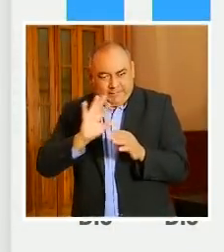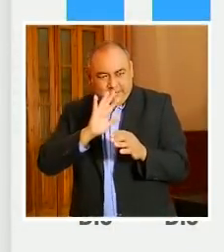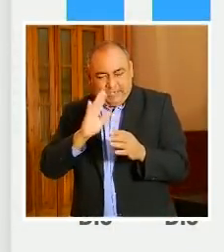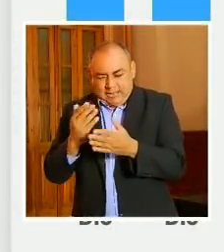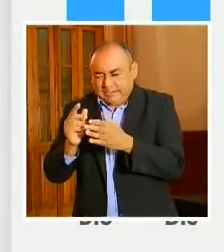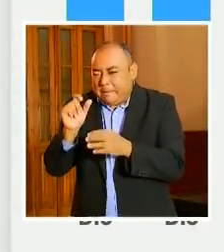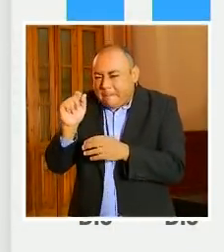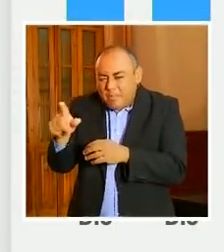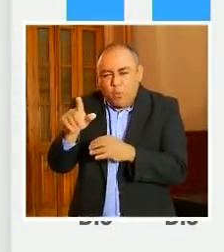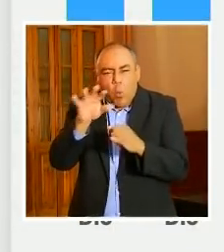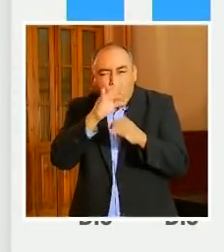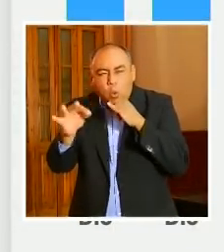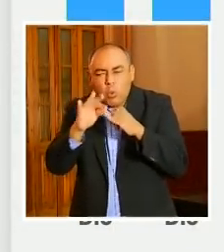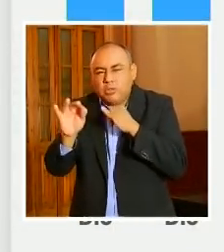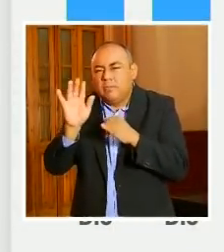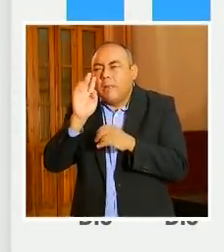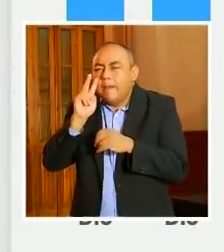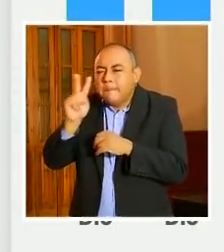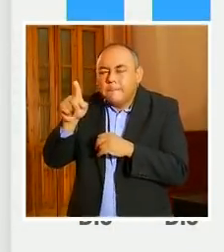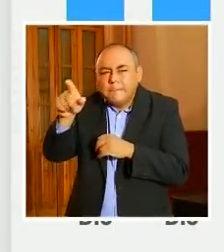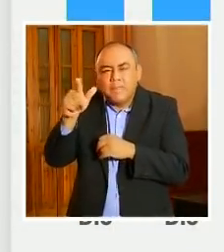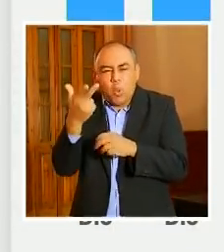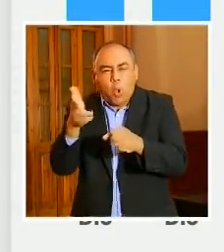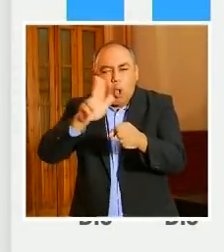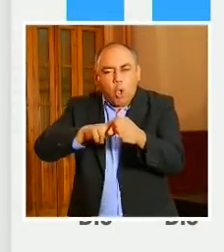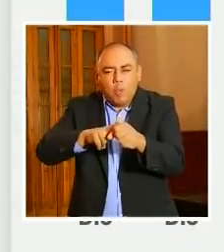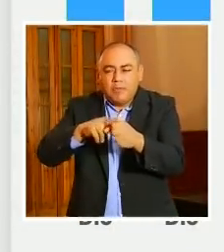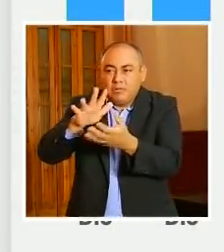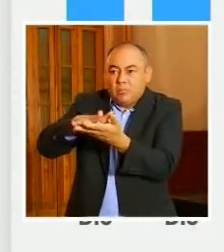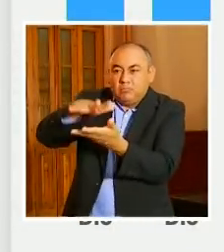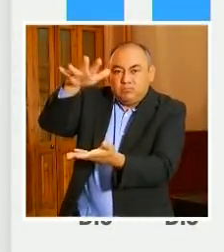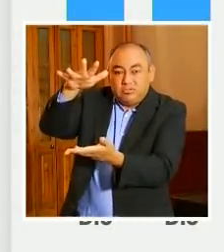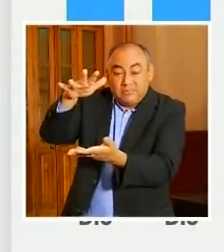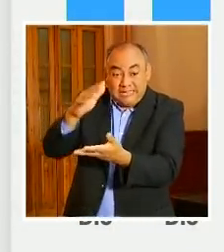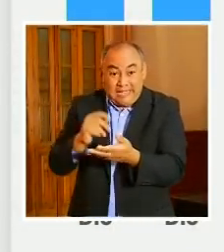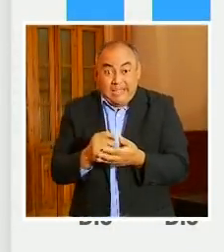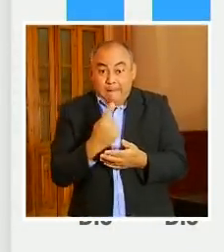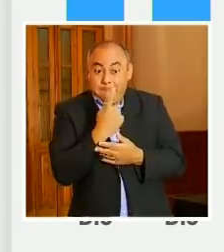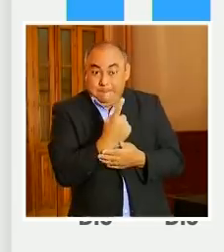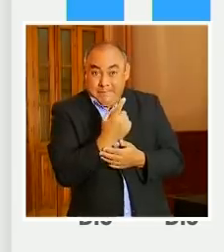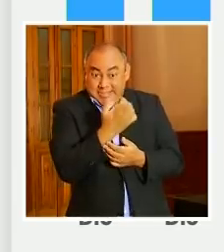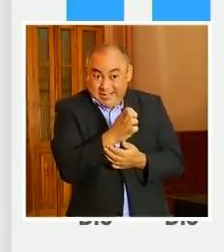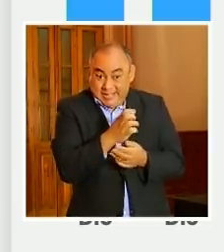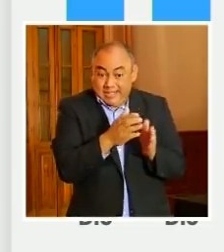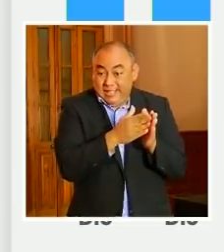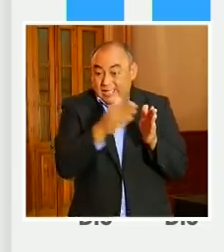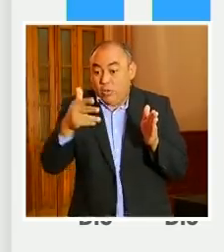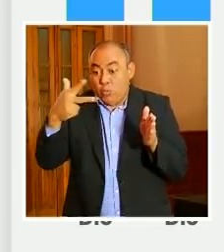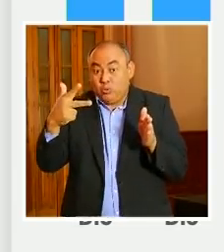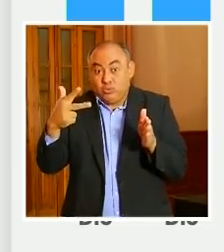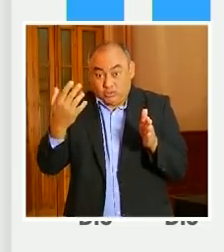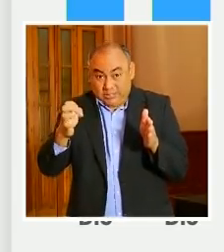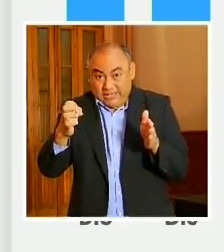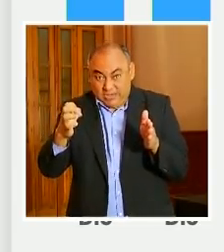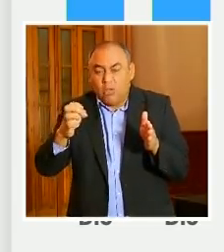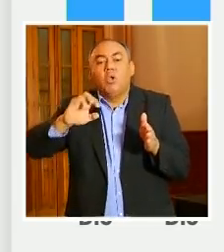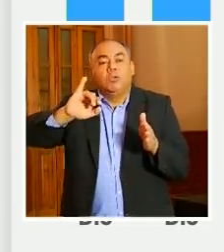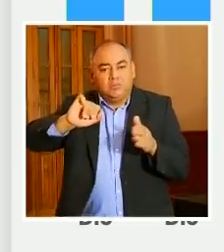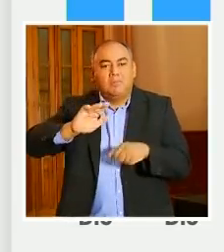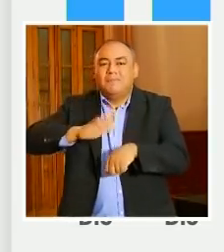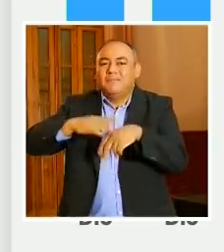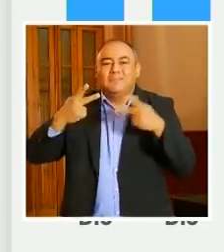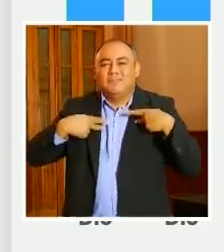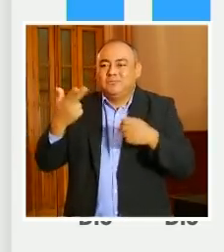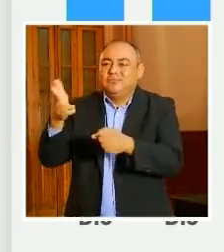incremento, se ha presentado del día 1 al día 8, de 211 a